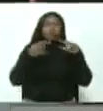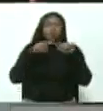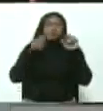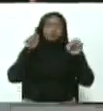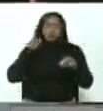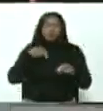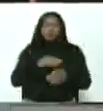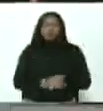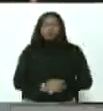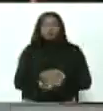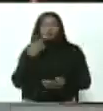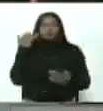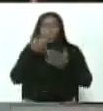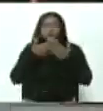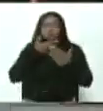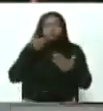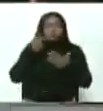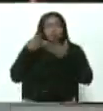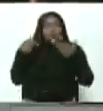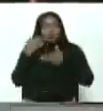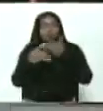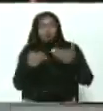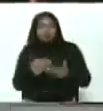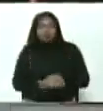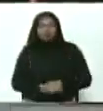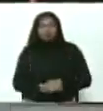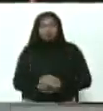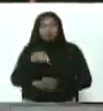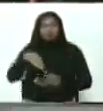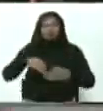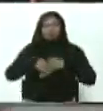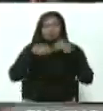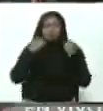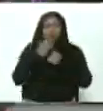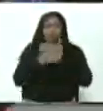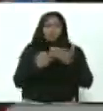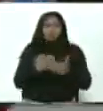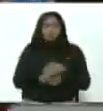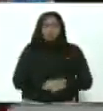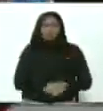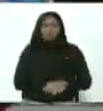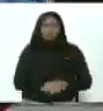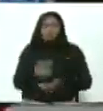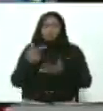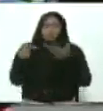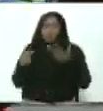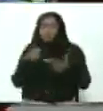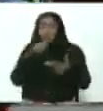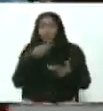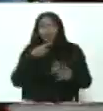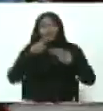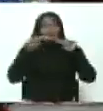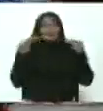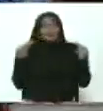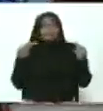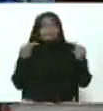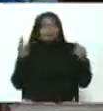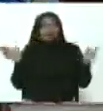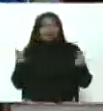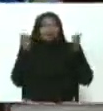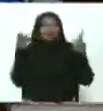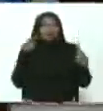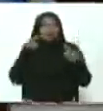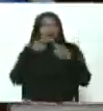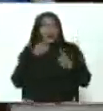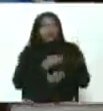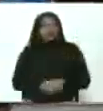Marcano, vienen cosas buenas. Para el Estado Anzuategui vienen cosas buenas, de paz, de progreso,